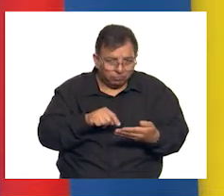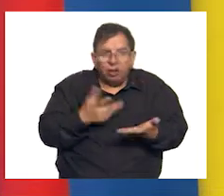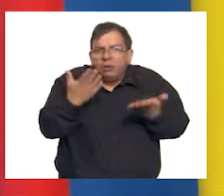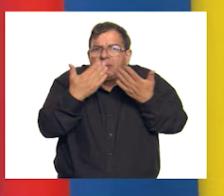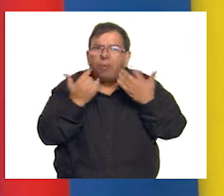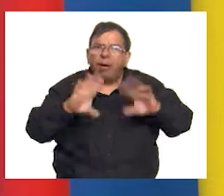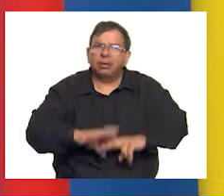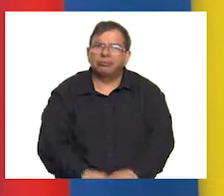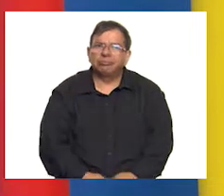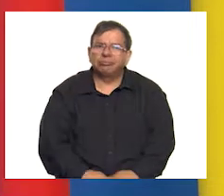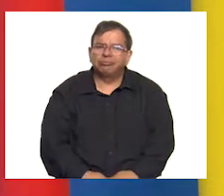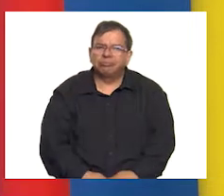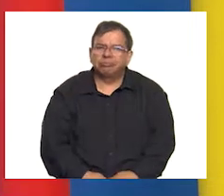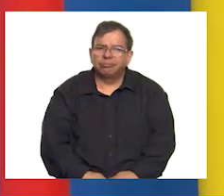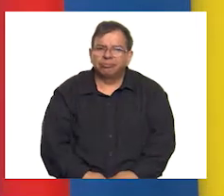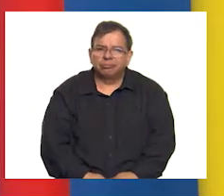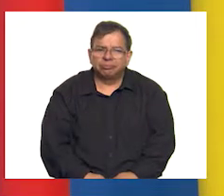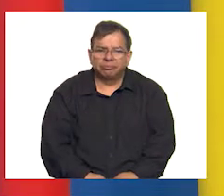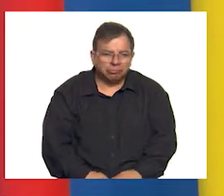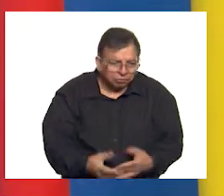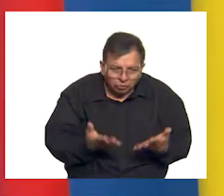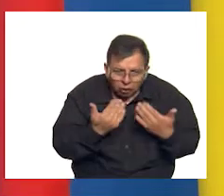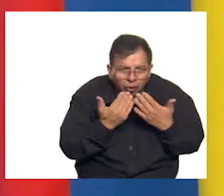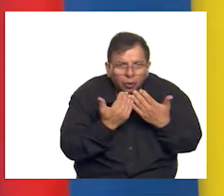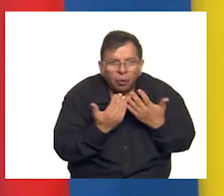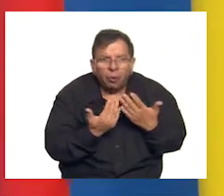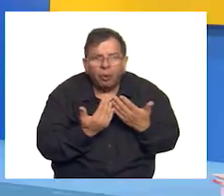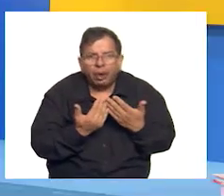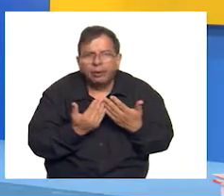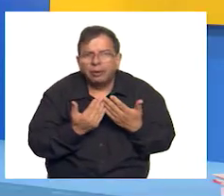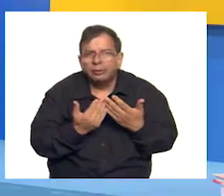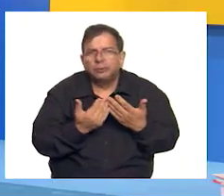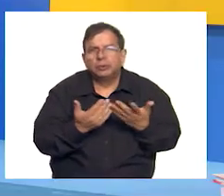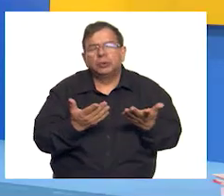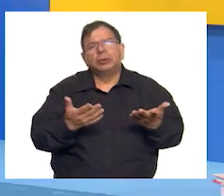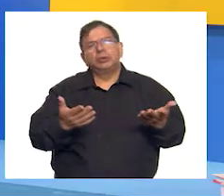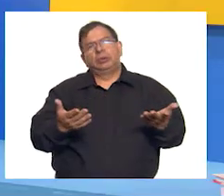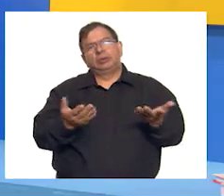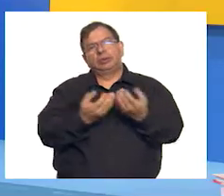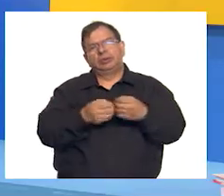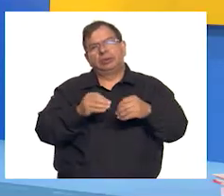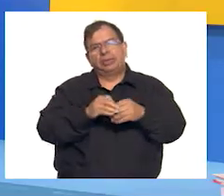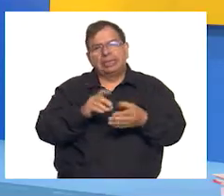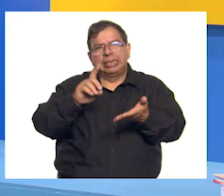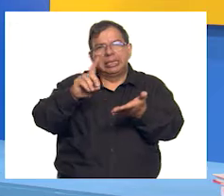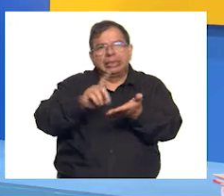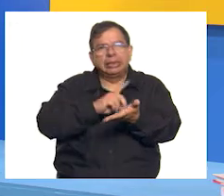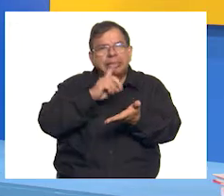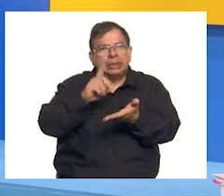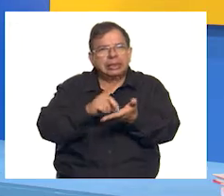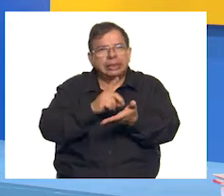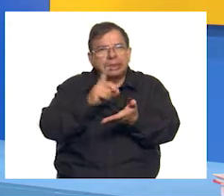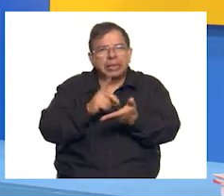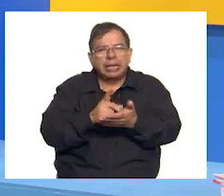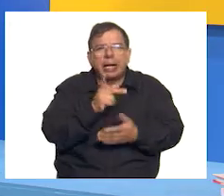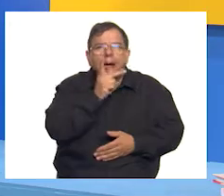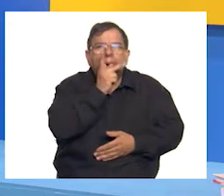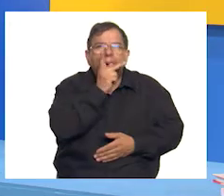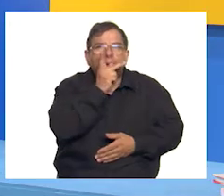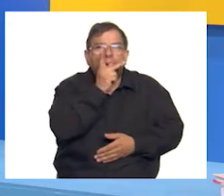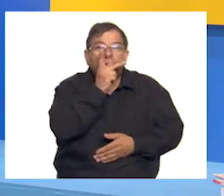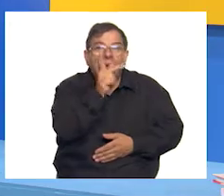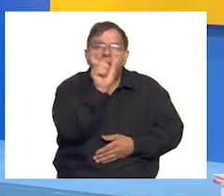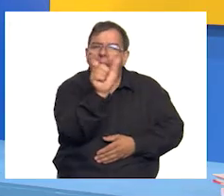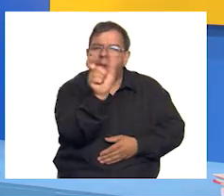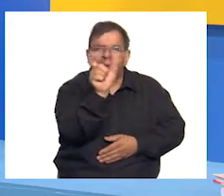Tampoco está. Gaby, no están. Pues María, has descubierto algo importante. El diccionario define el significado de palabras